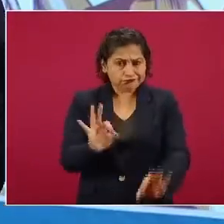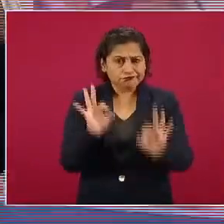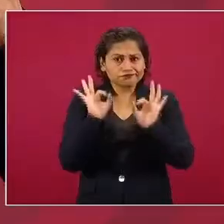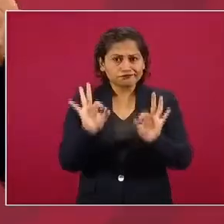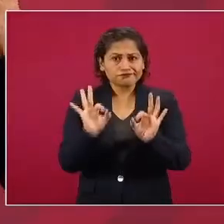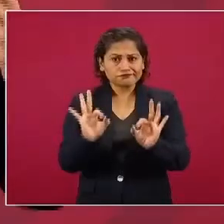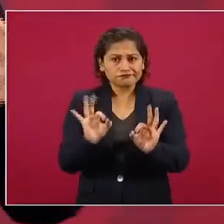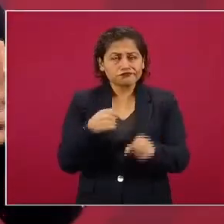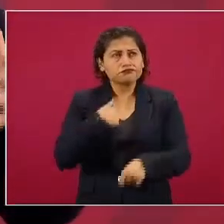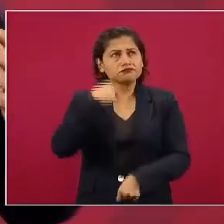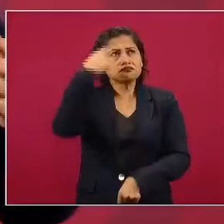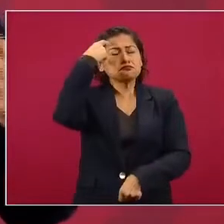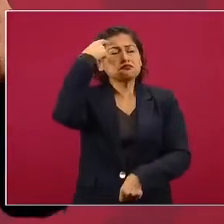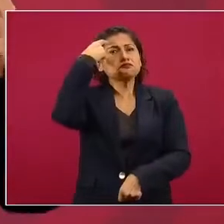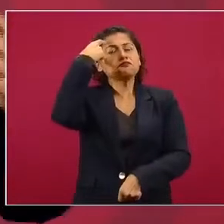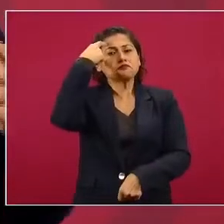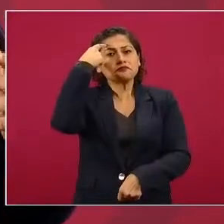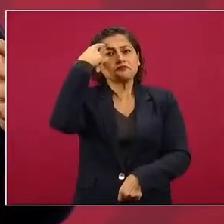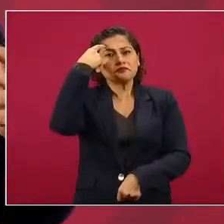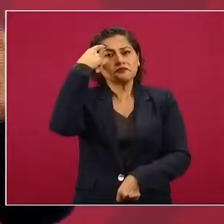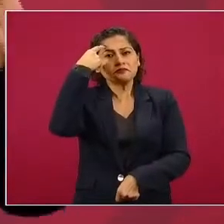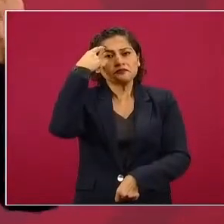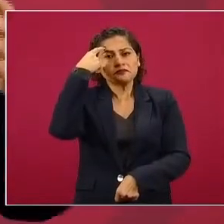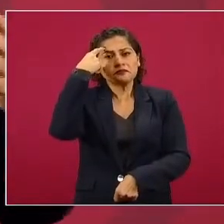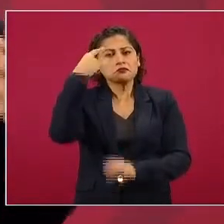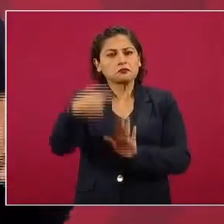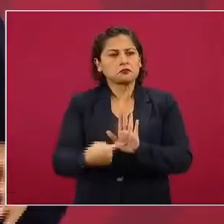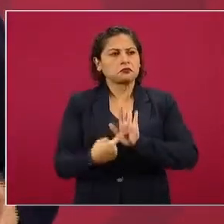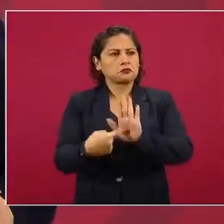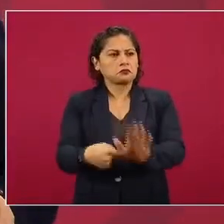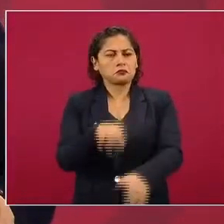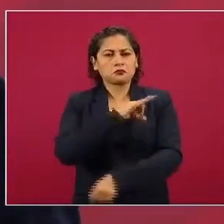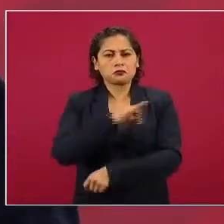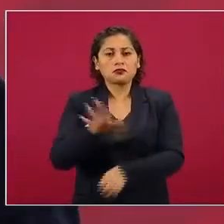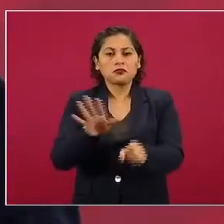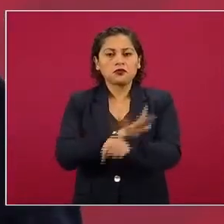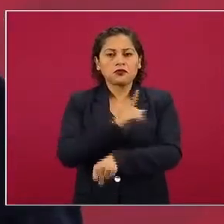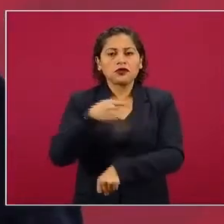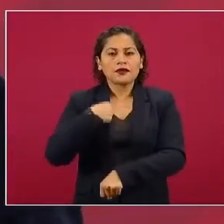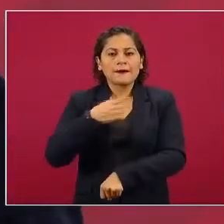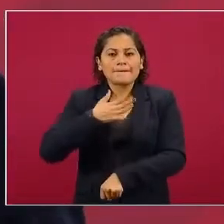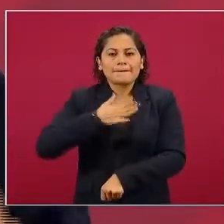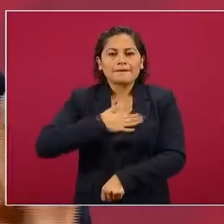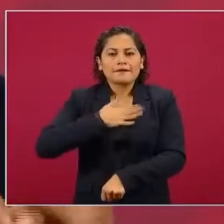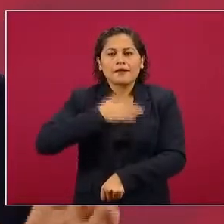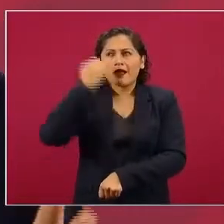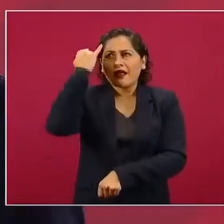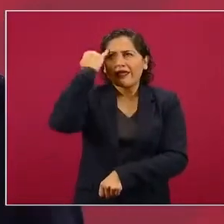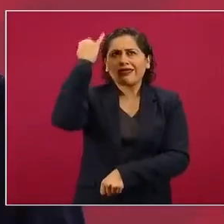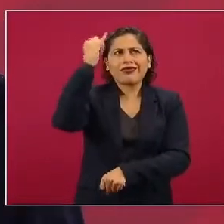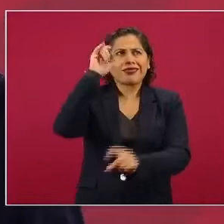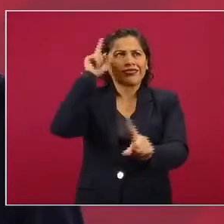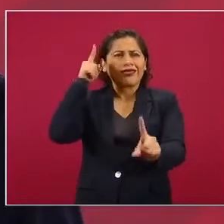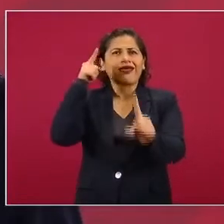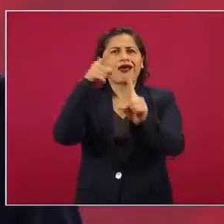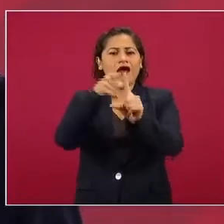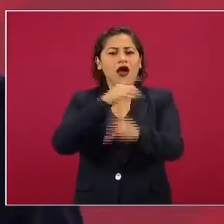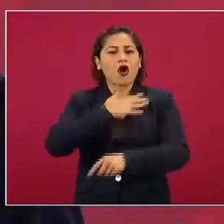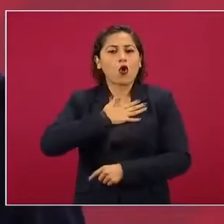ideal, cuando se lucha por un principio, por una causa justa. No pasa nada.